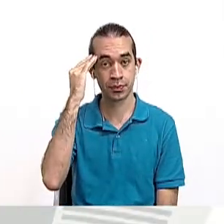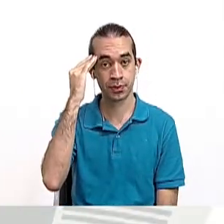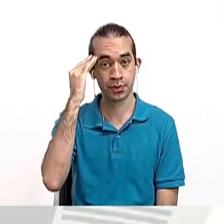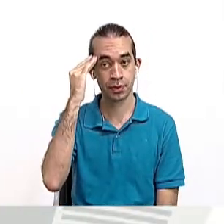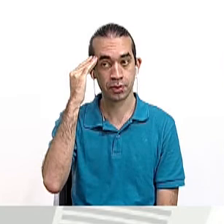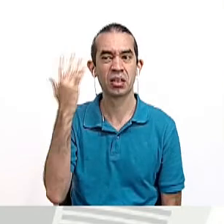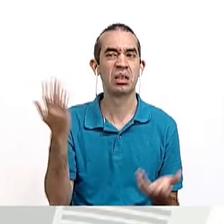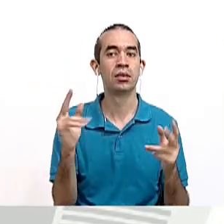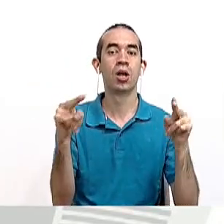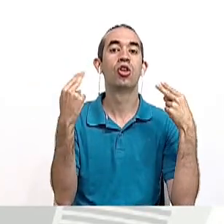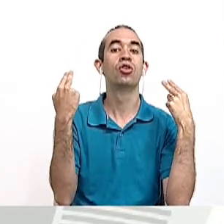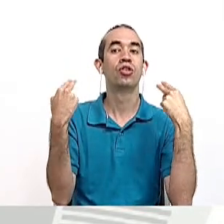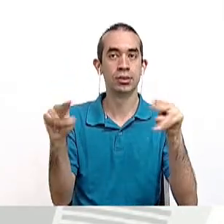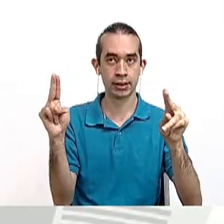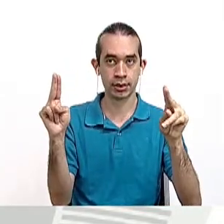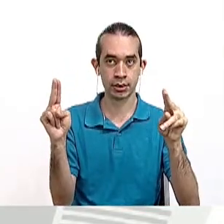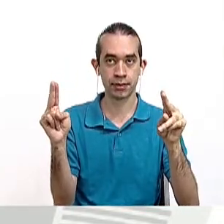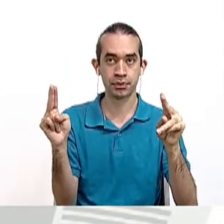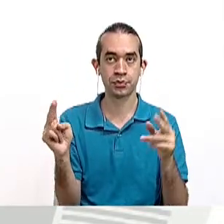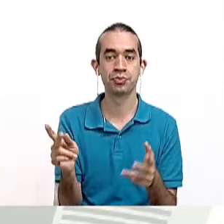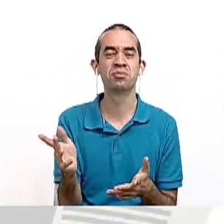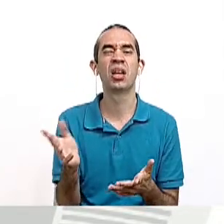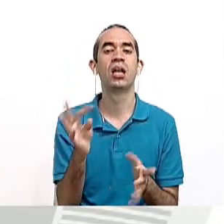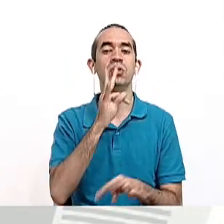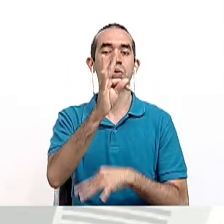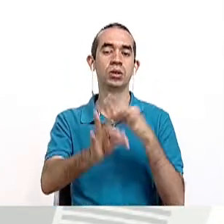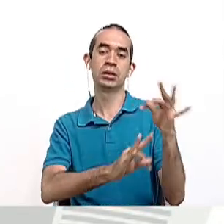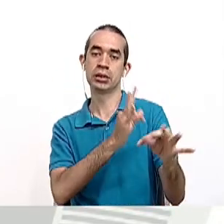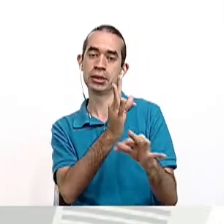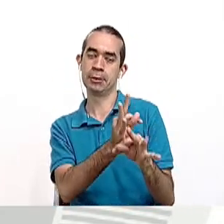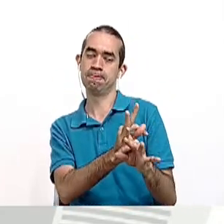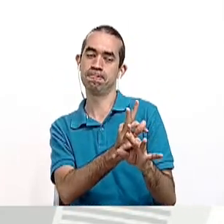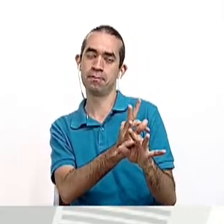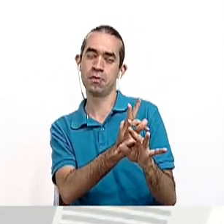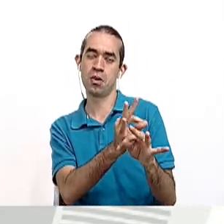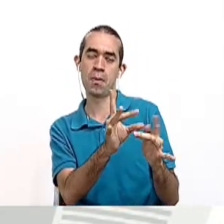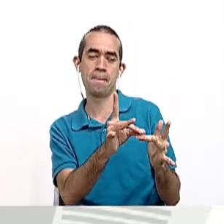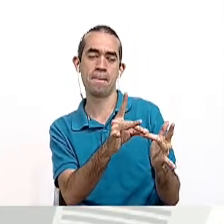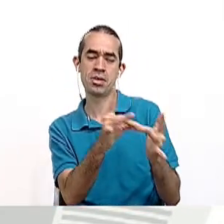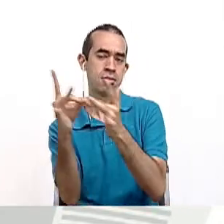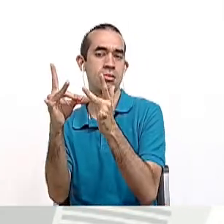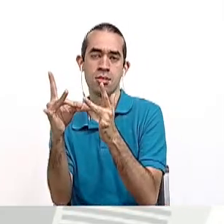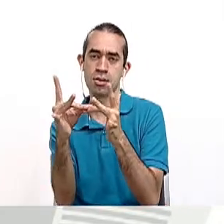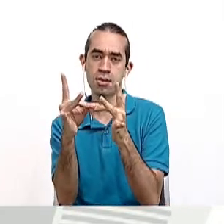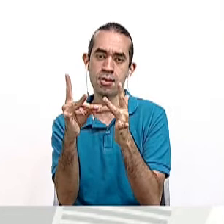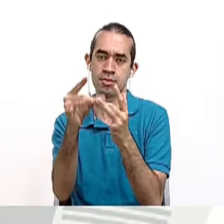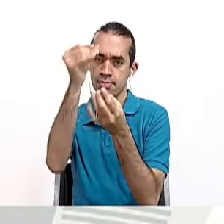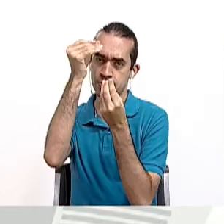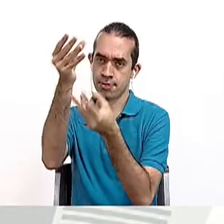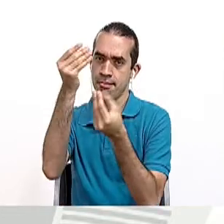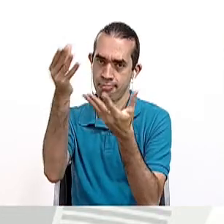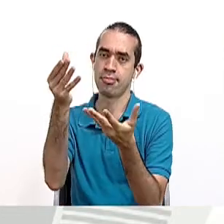que una noticia es un género por excelencia informativo.